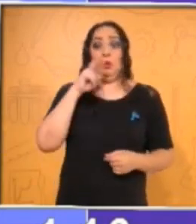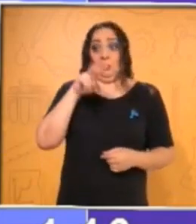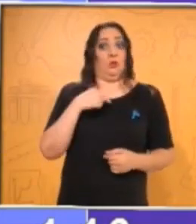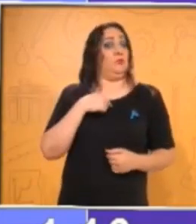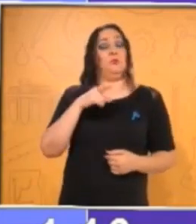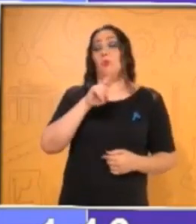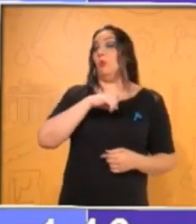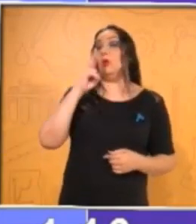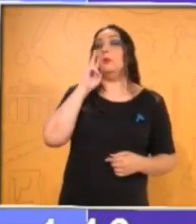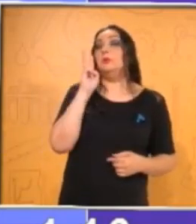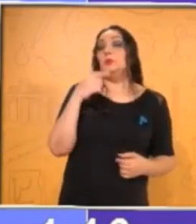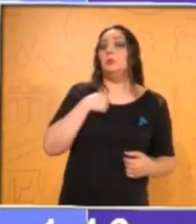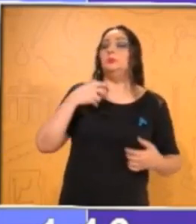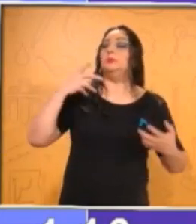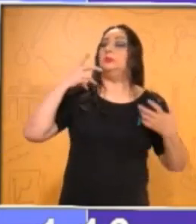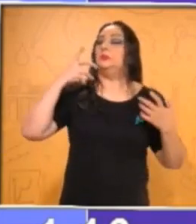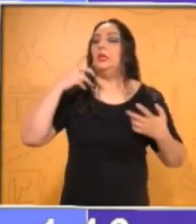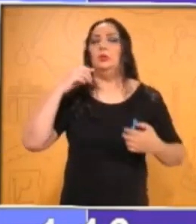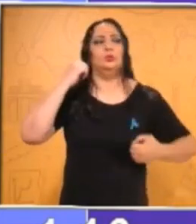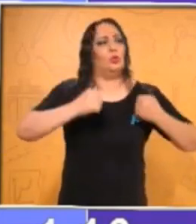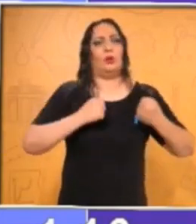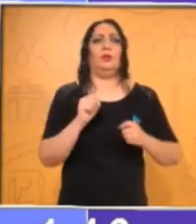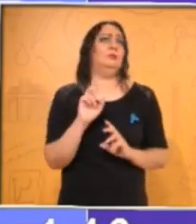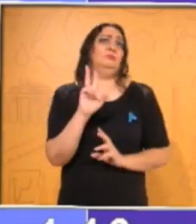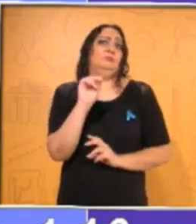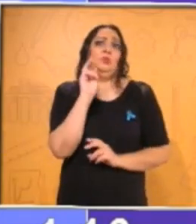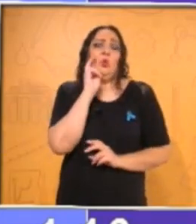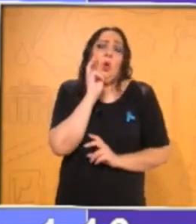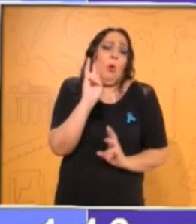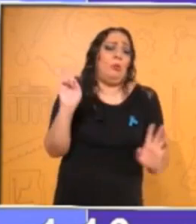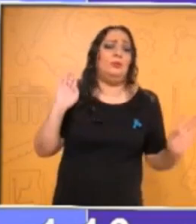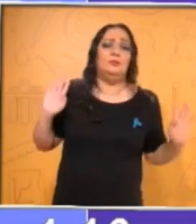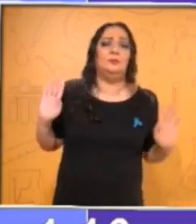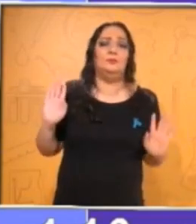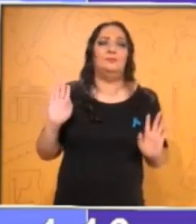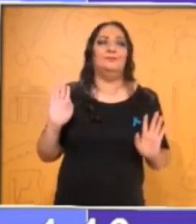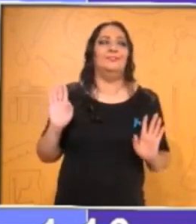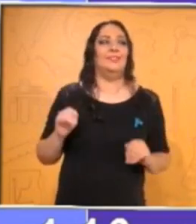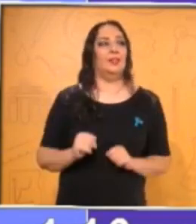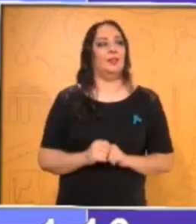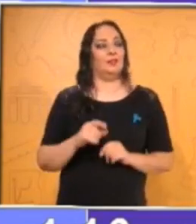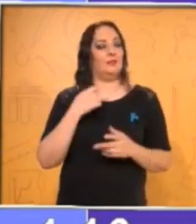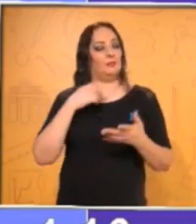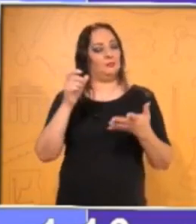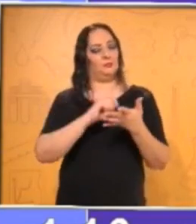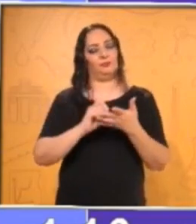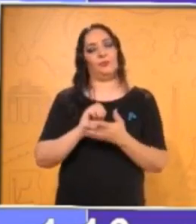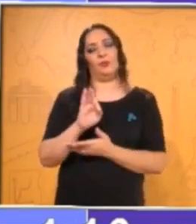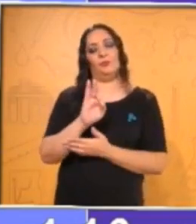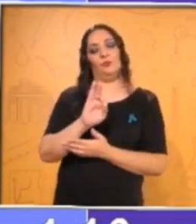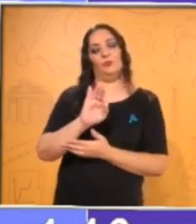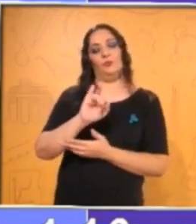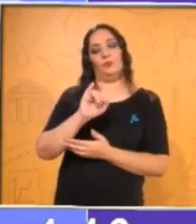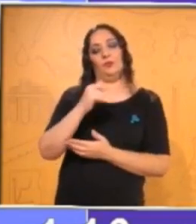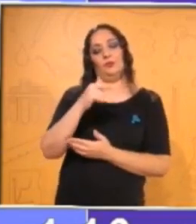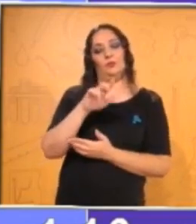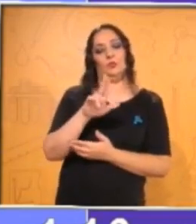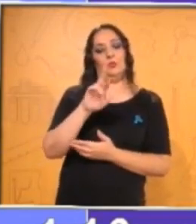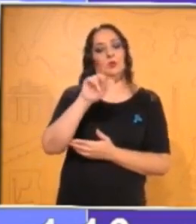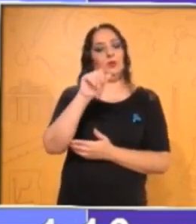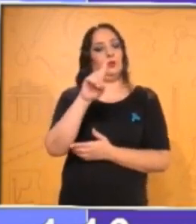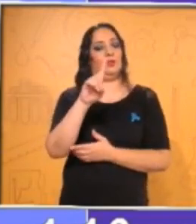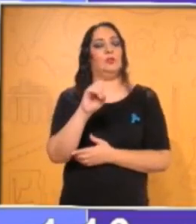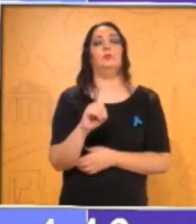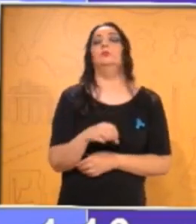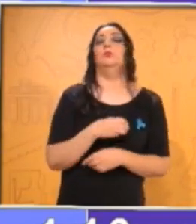correr. Yo deseo tener un Ferrari, pues no. Vamos a ponerle ahí figurado. Muy bien. La número